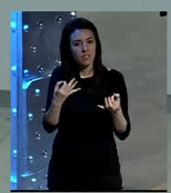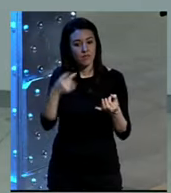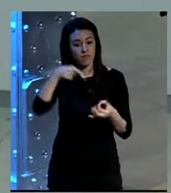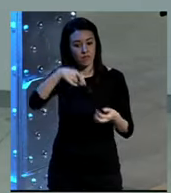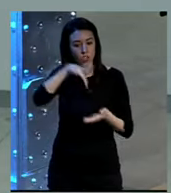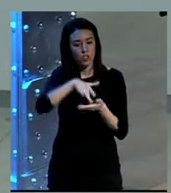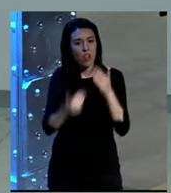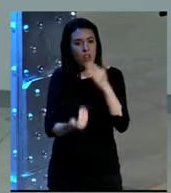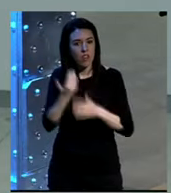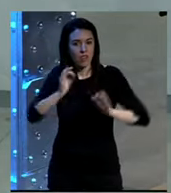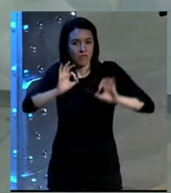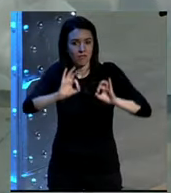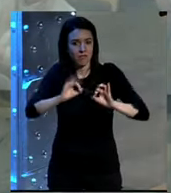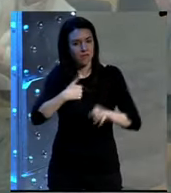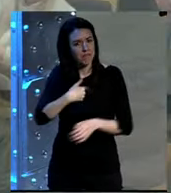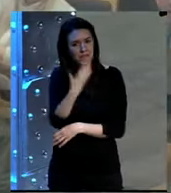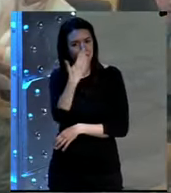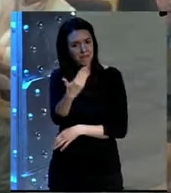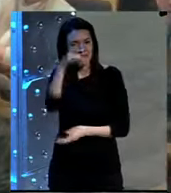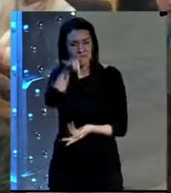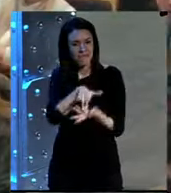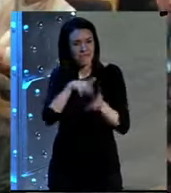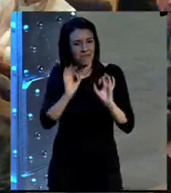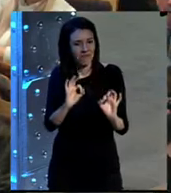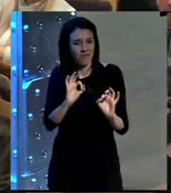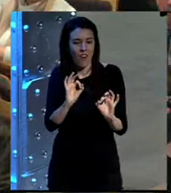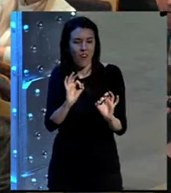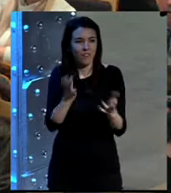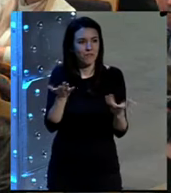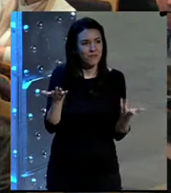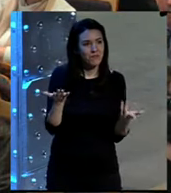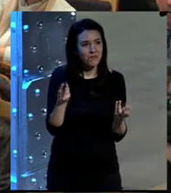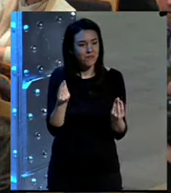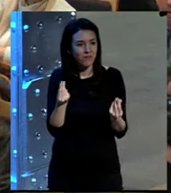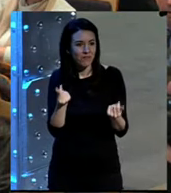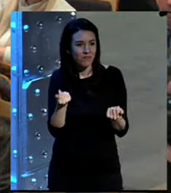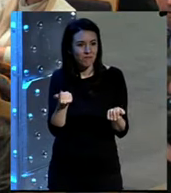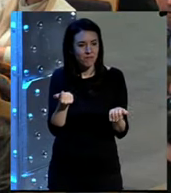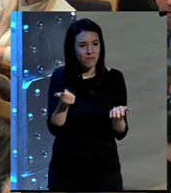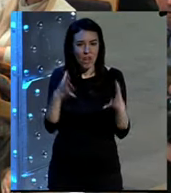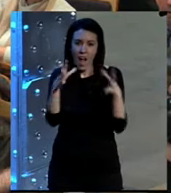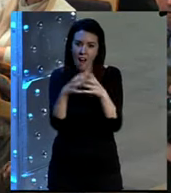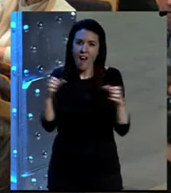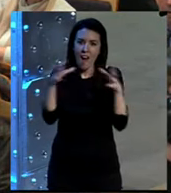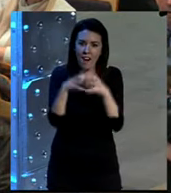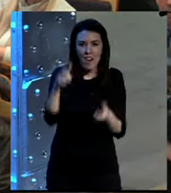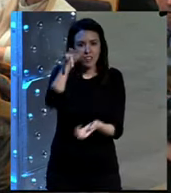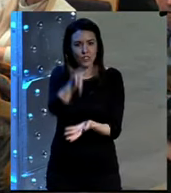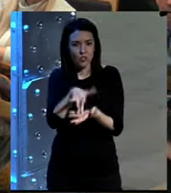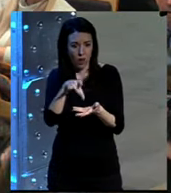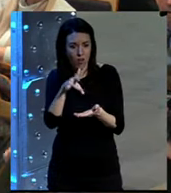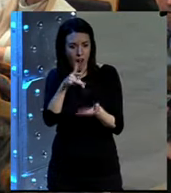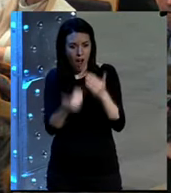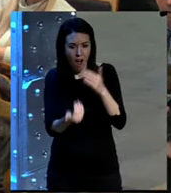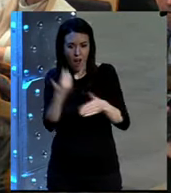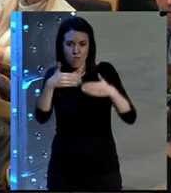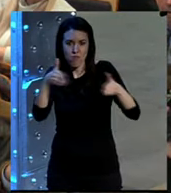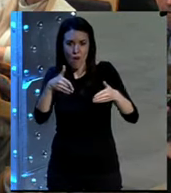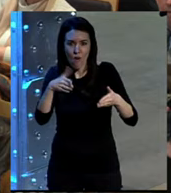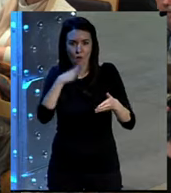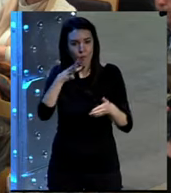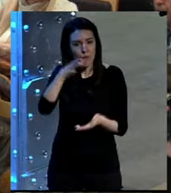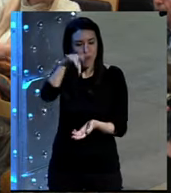es un día especial. Yo la verdad es que lo tenía tenía muchas ganas de que ocurriese, como digo, incluso